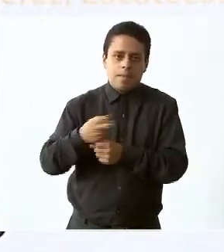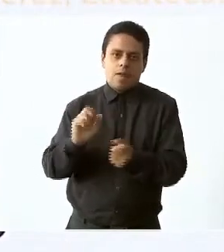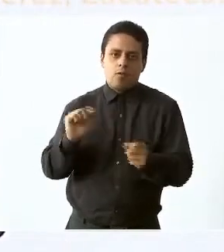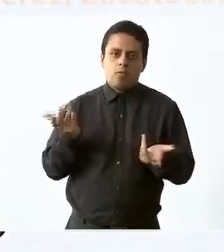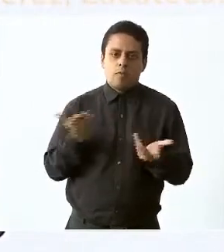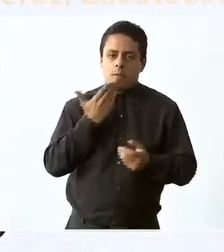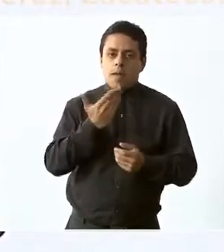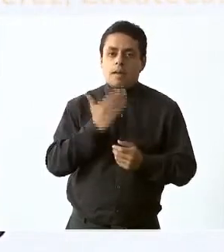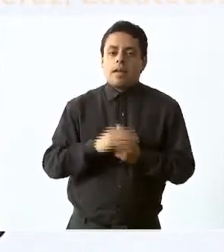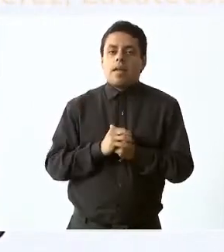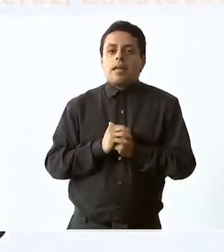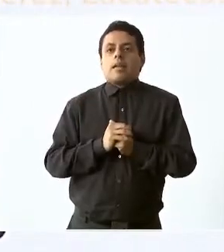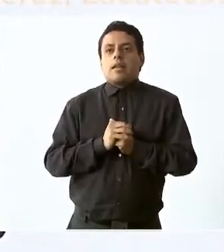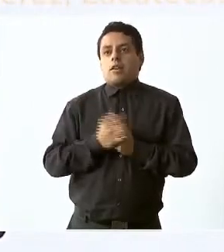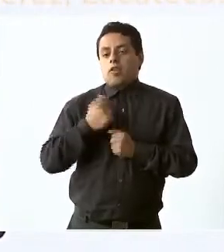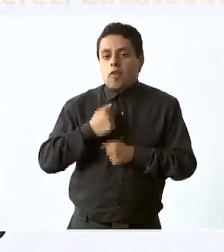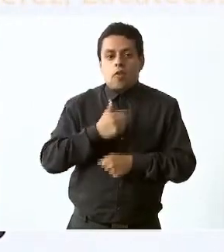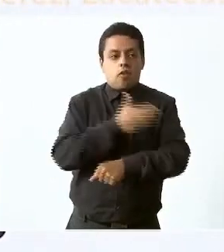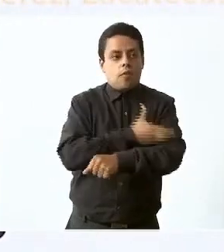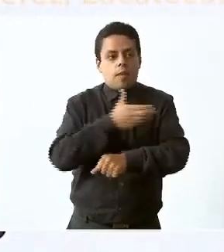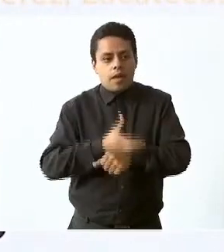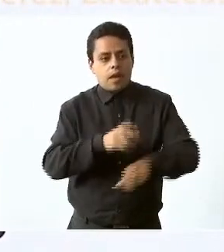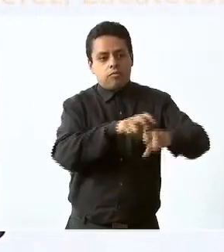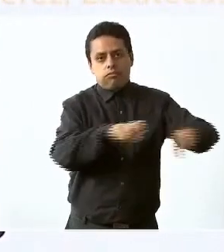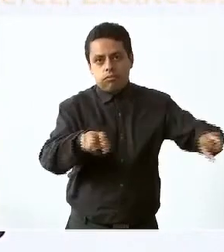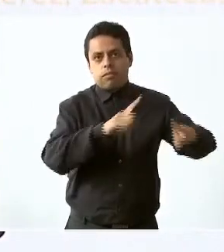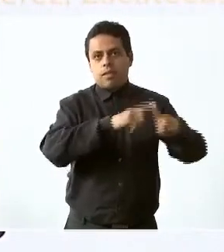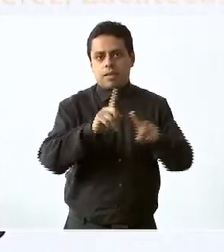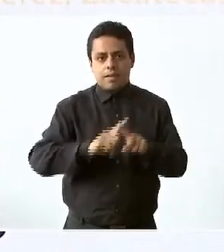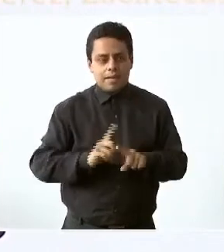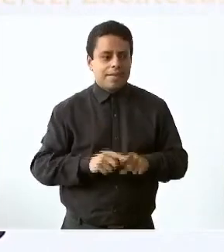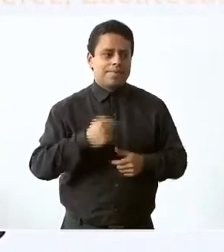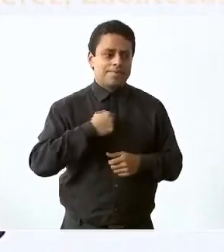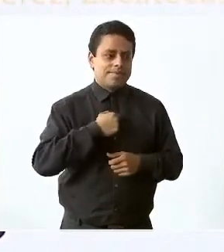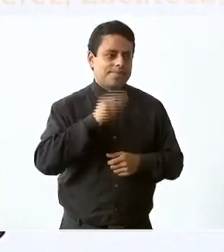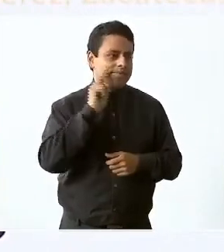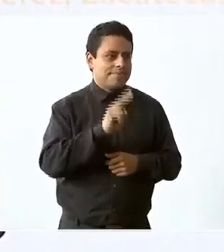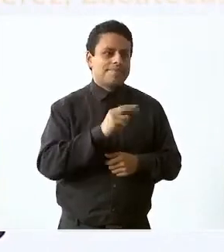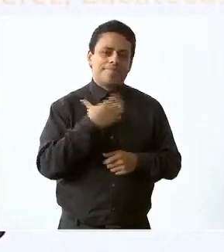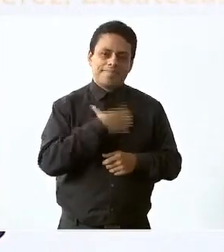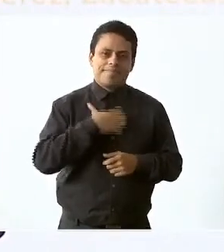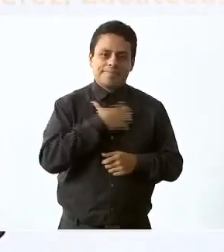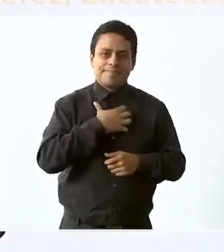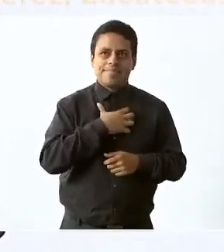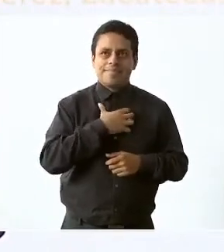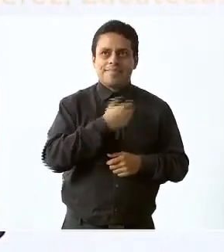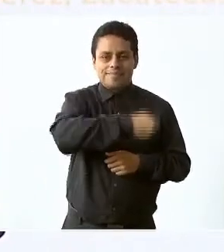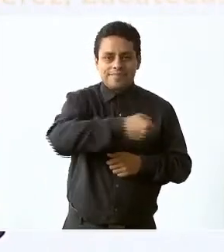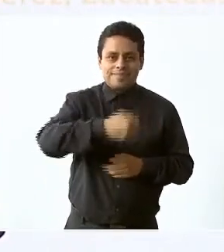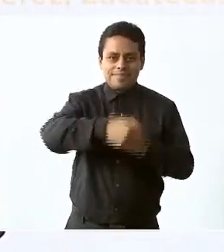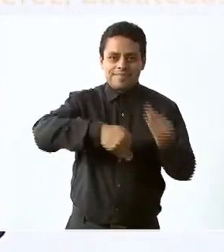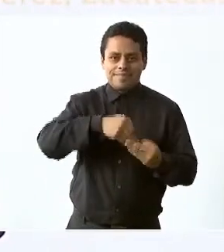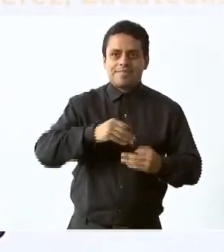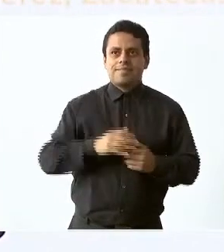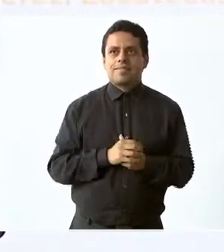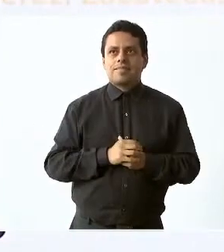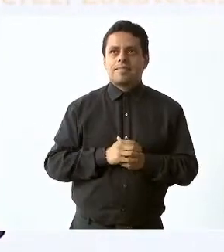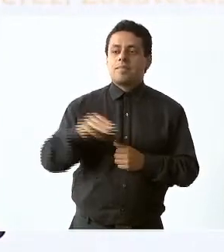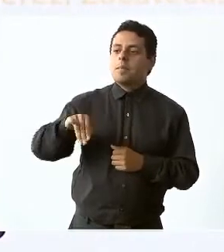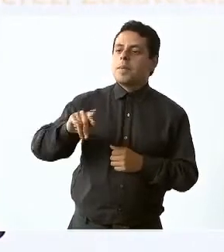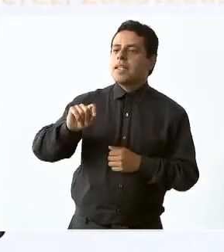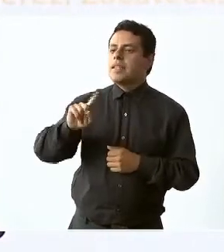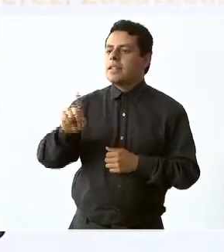mis compañeros y compañeras de gabinete esta tarde aquí, a Mitzia